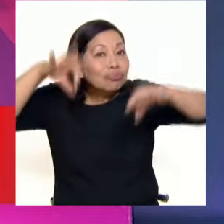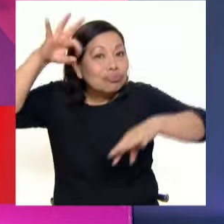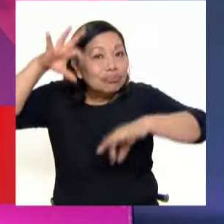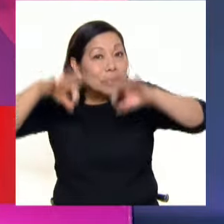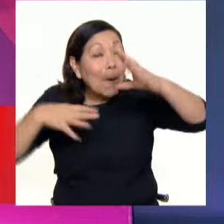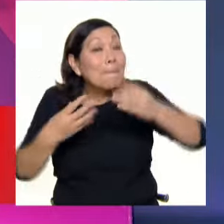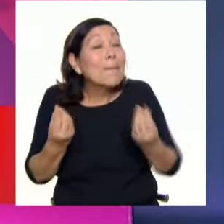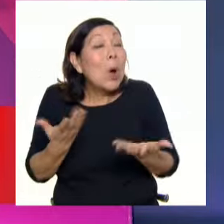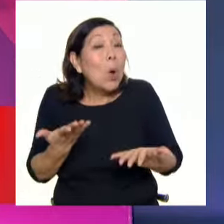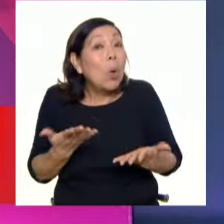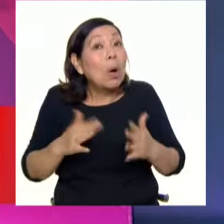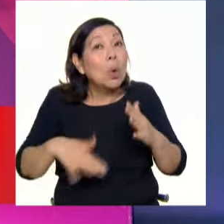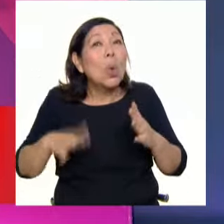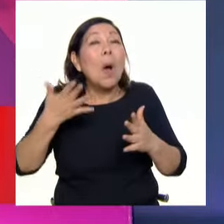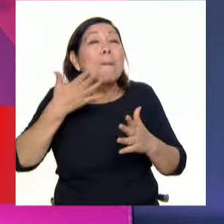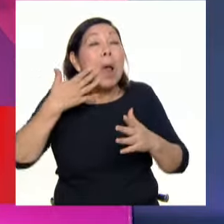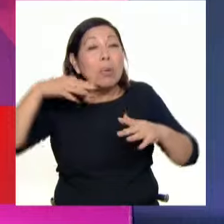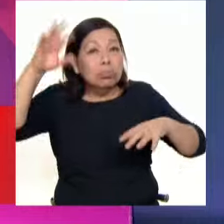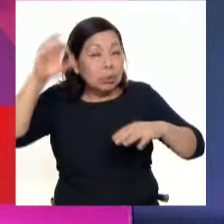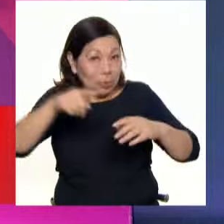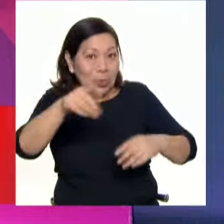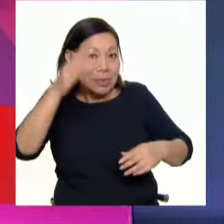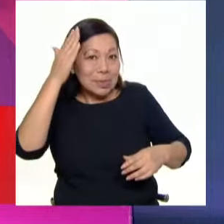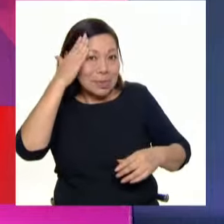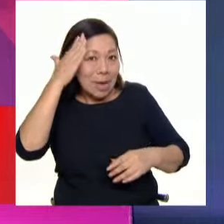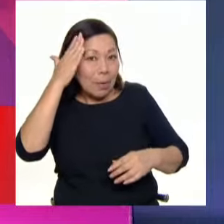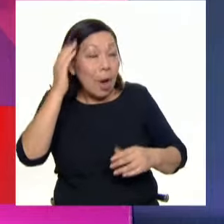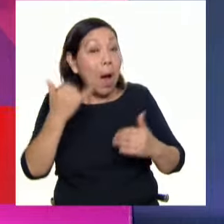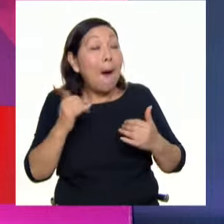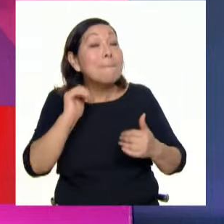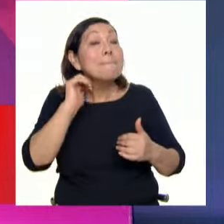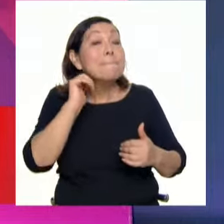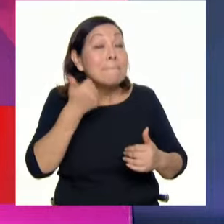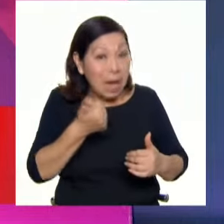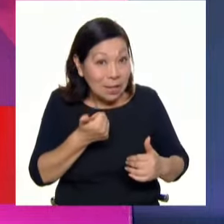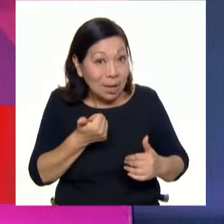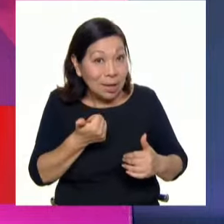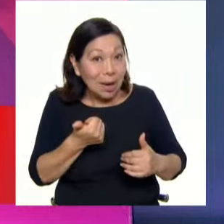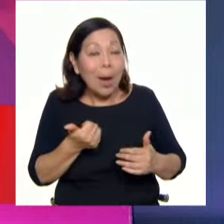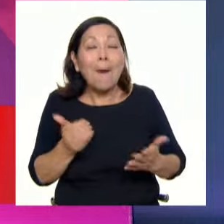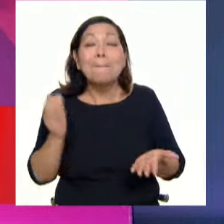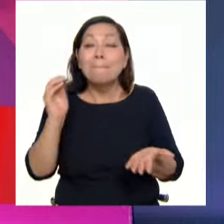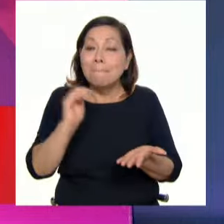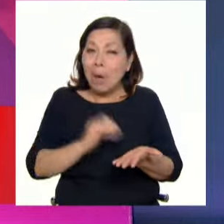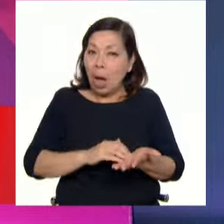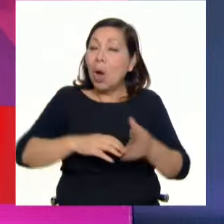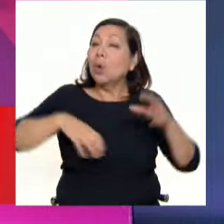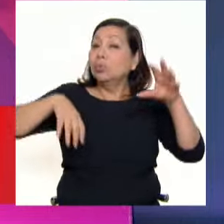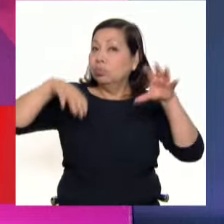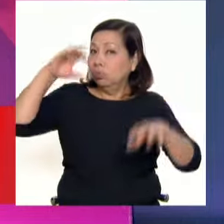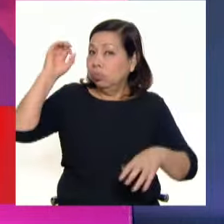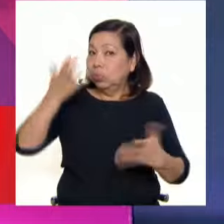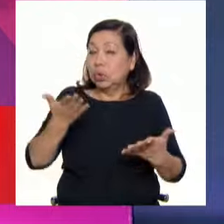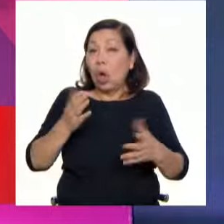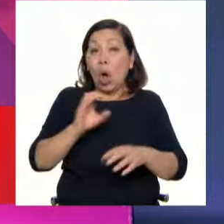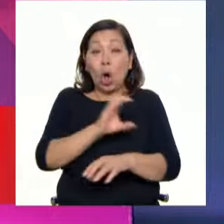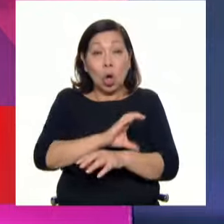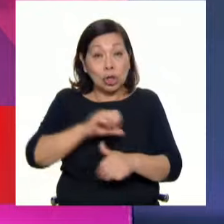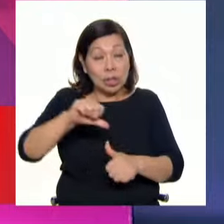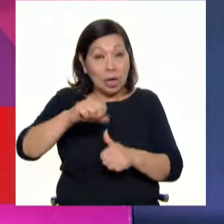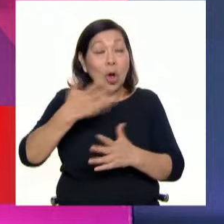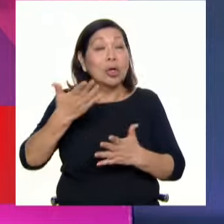incluso eventos de nevadas. Así que ya saben, por lo menos hasta el día de mañana vamos a continuar con las precipitaciones tanto en la costa